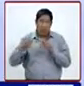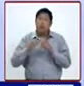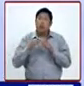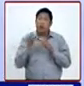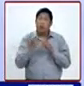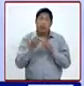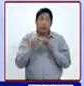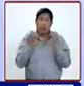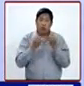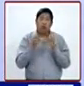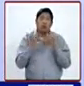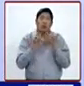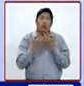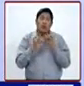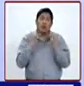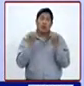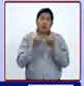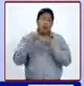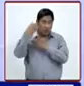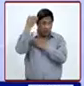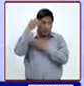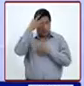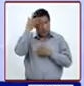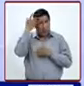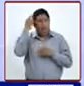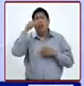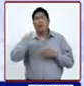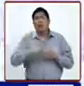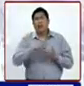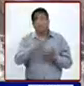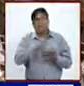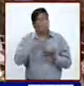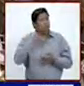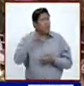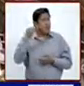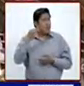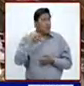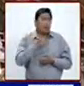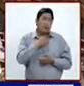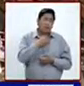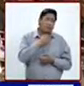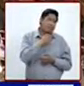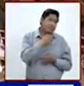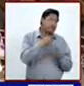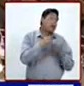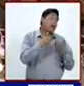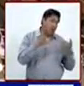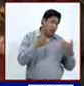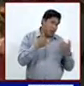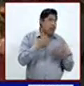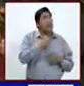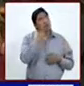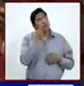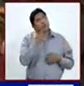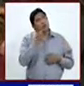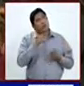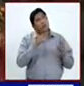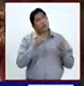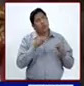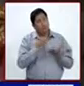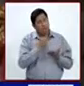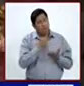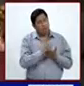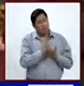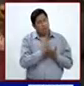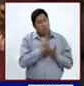organizaciones como del Comité Interinstitucional de Santa Cruz, acá en la Asamblea Legislativa extraoficialmente conocemos que no se ha registrado el sello